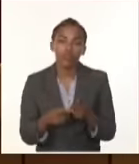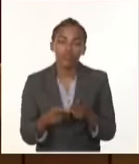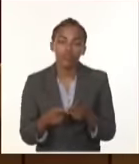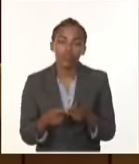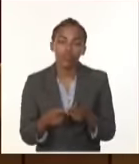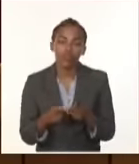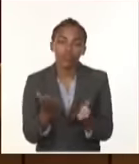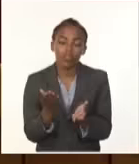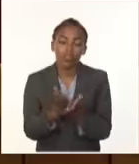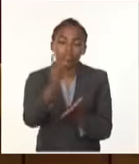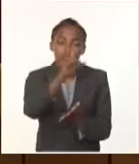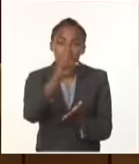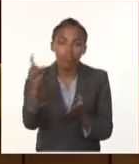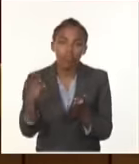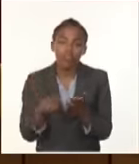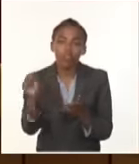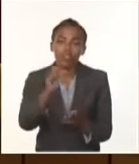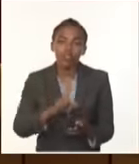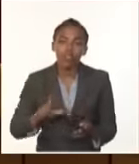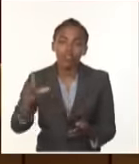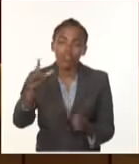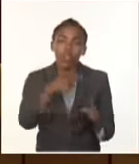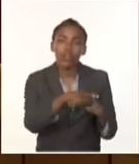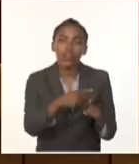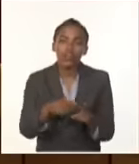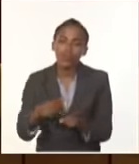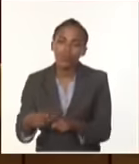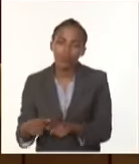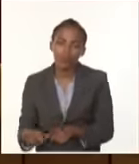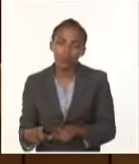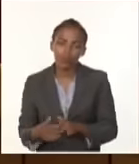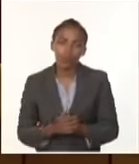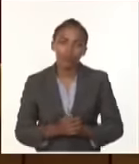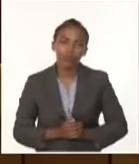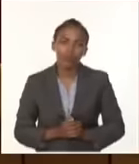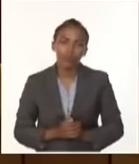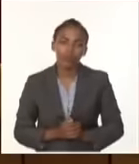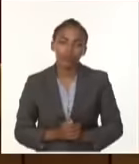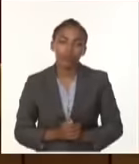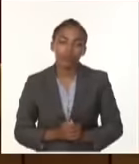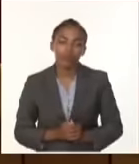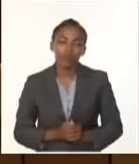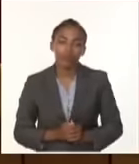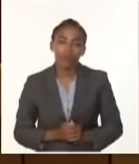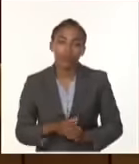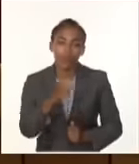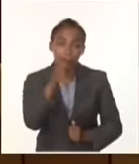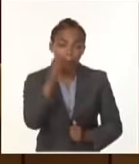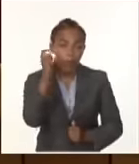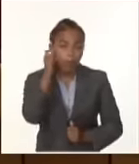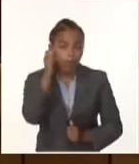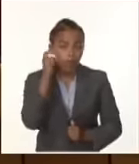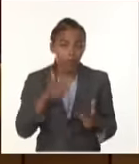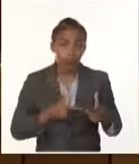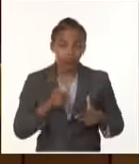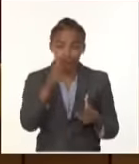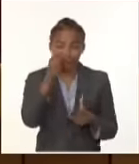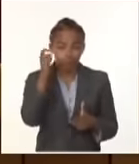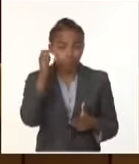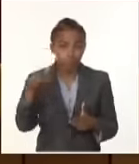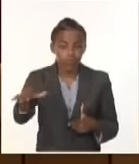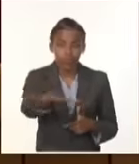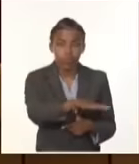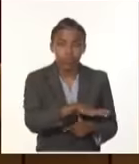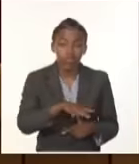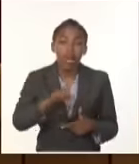sociales e individuos de diverso origen en ese país. Diputadas y diputados, en la región